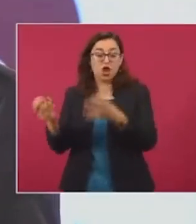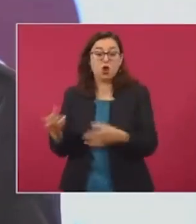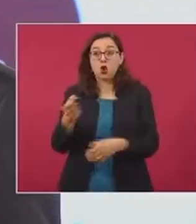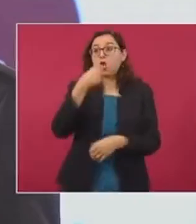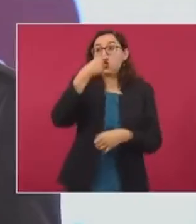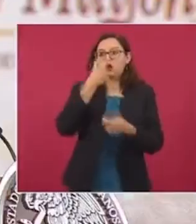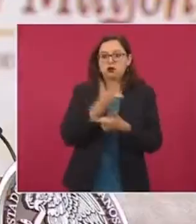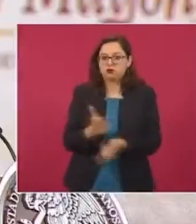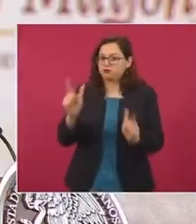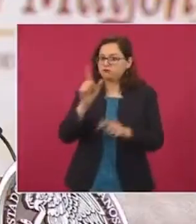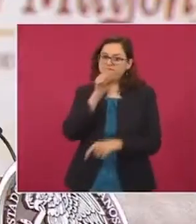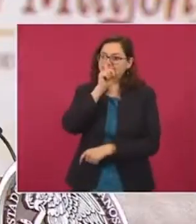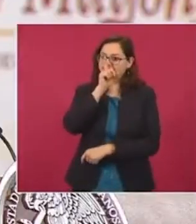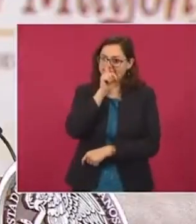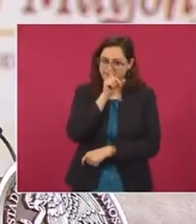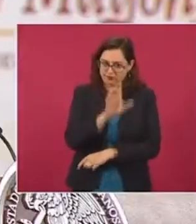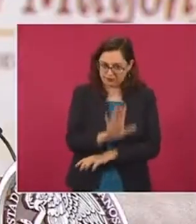tengan una indicación médica de uso